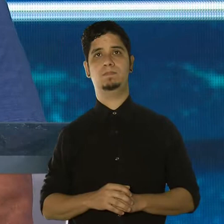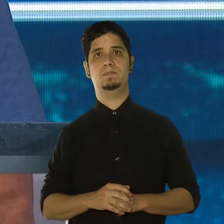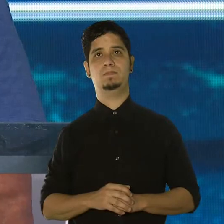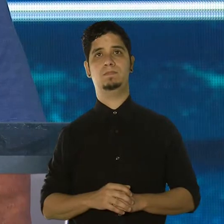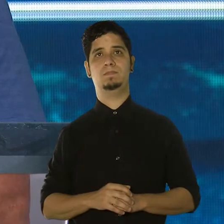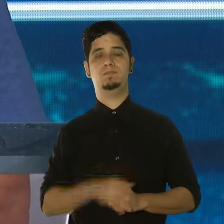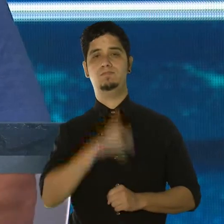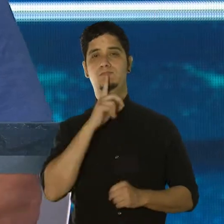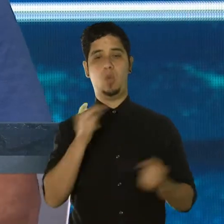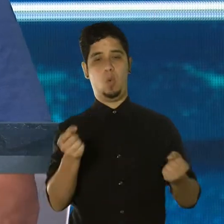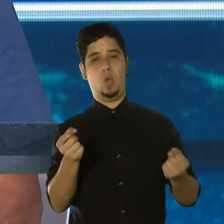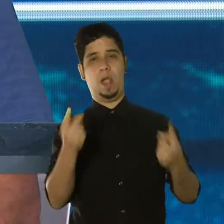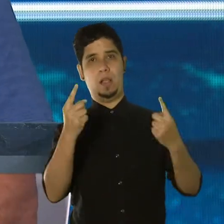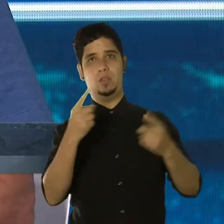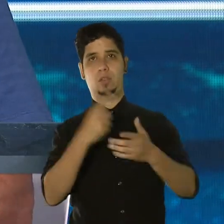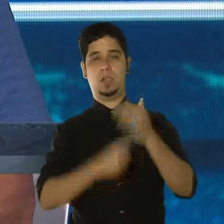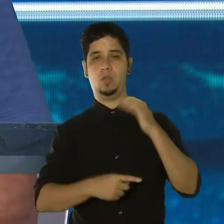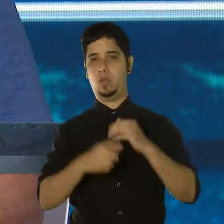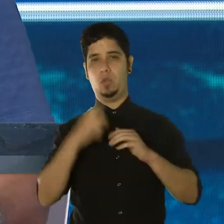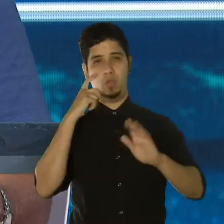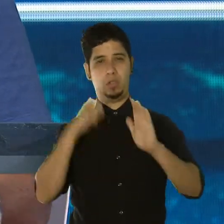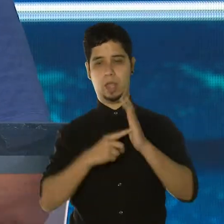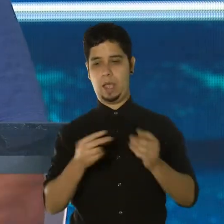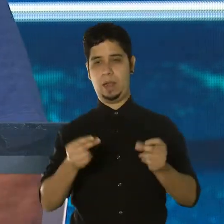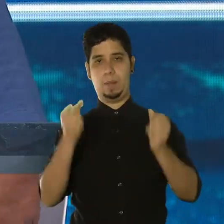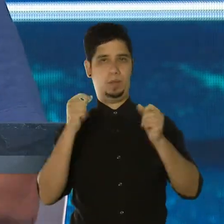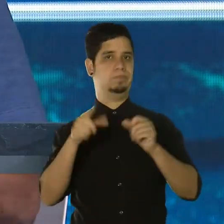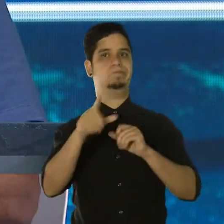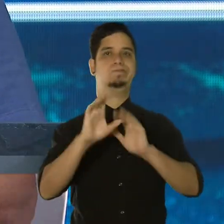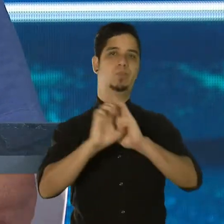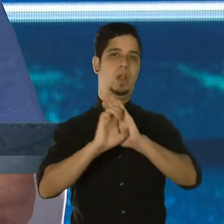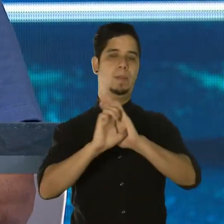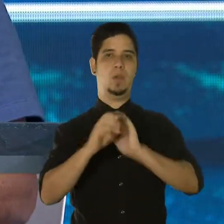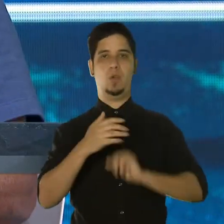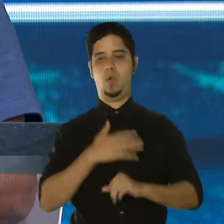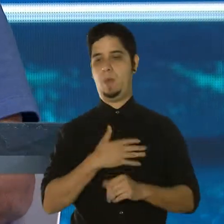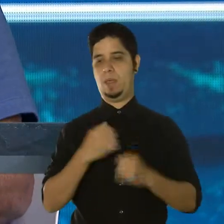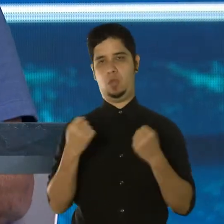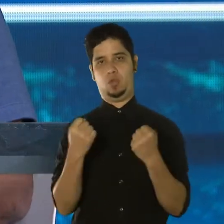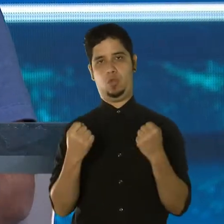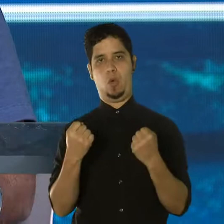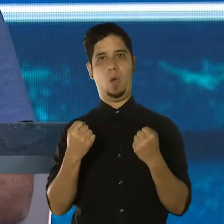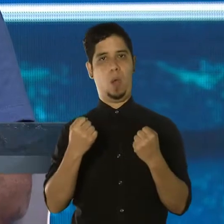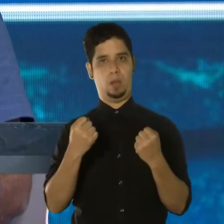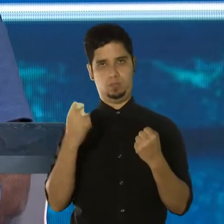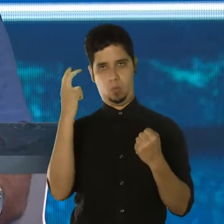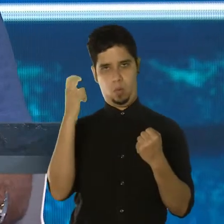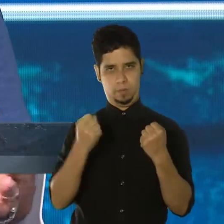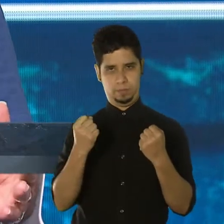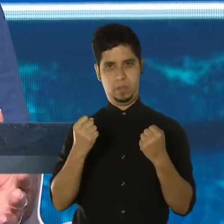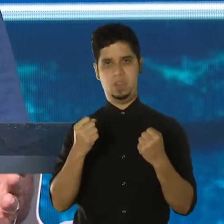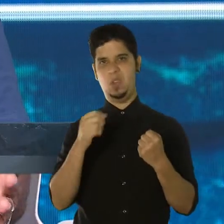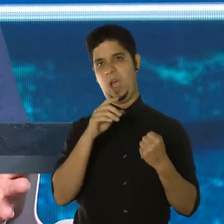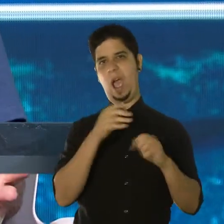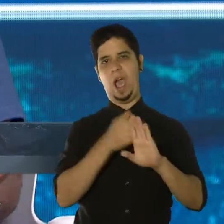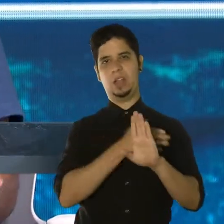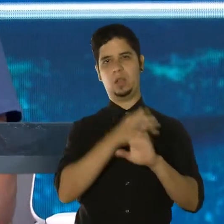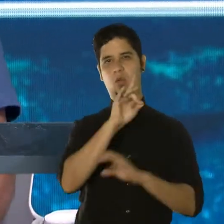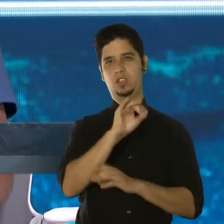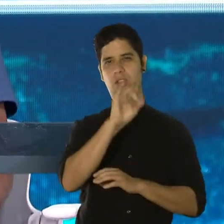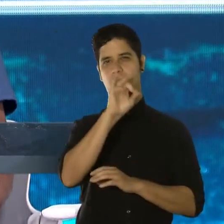que uno lo ve enseguida, porque, por ejemplo, mi guagua se llenaba con 80, 90